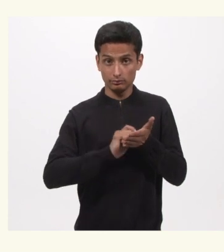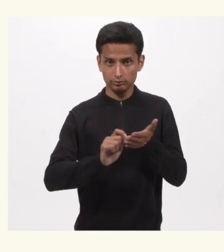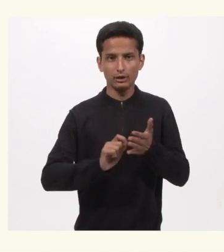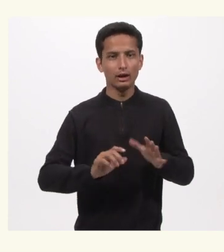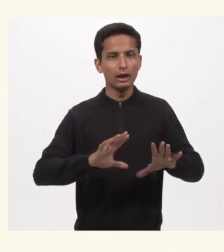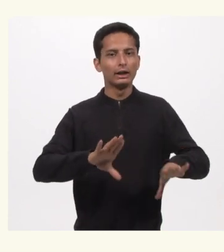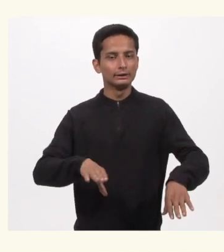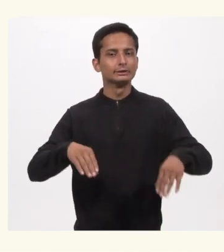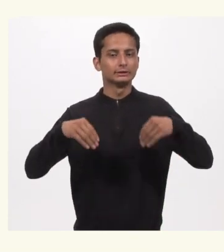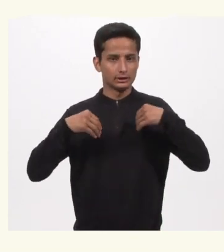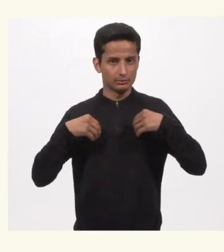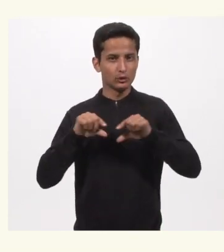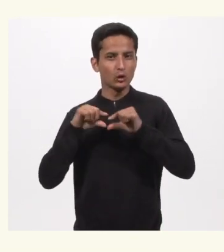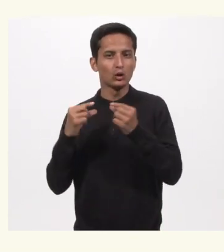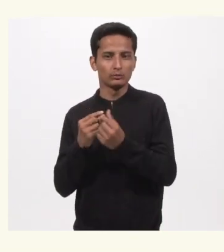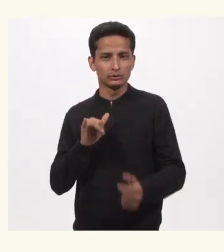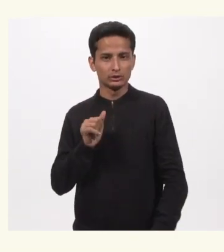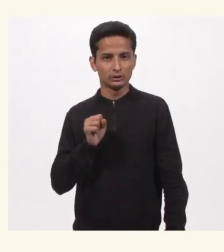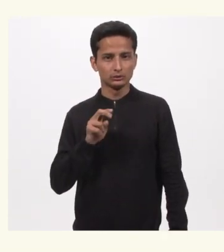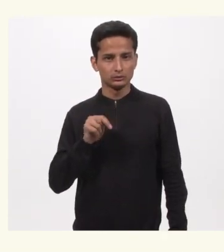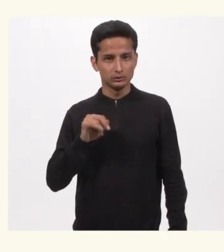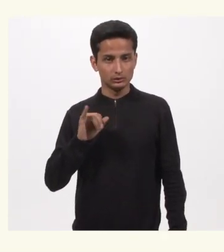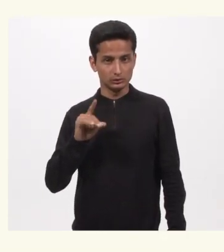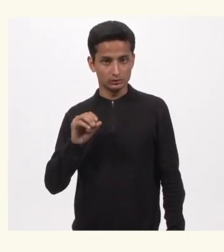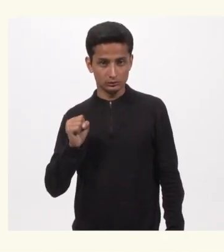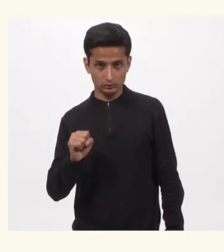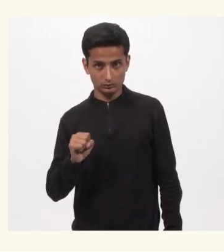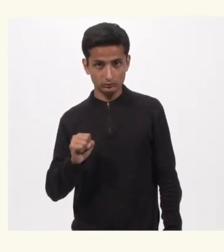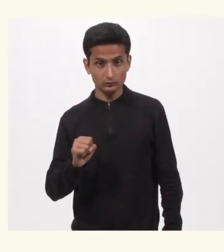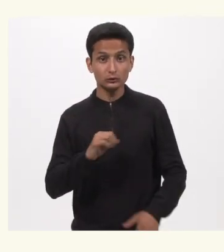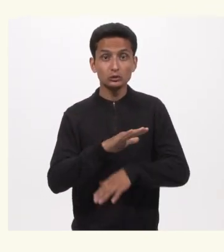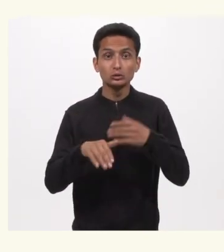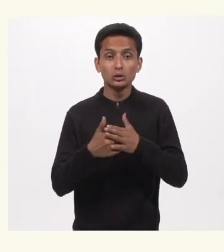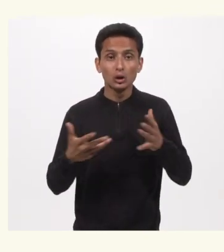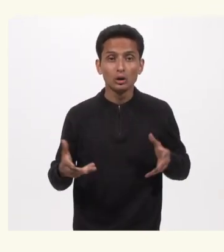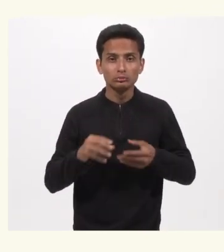359.761 firmas fueron aceptadas del colectivo Yasunidos, de los